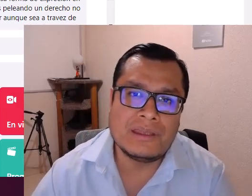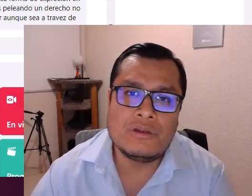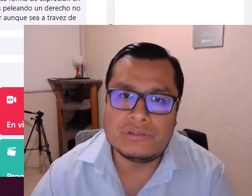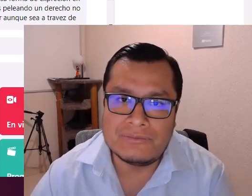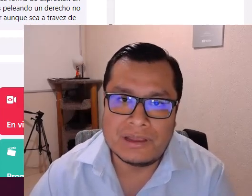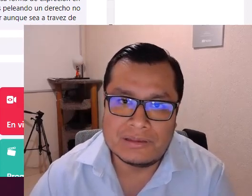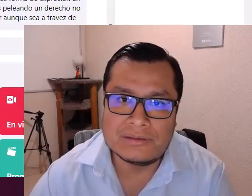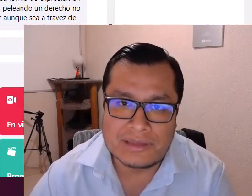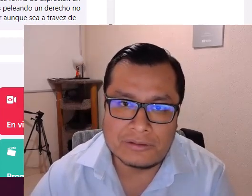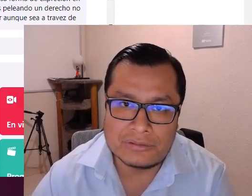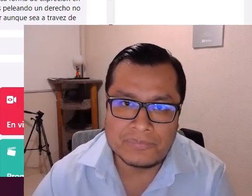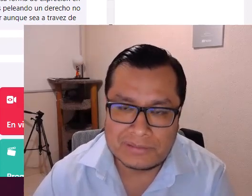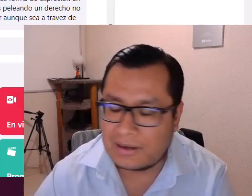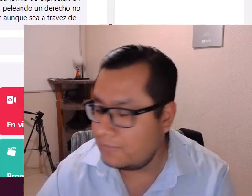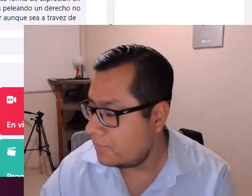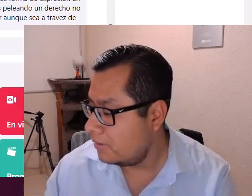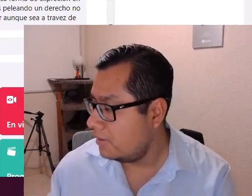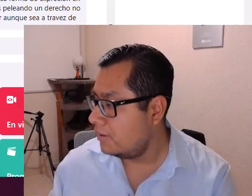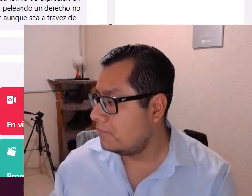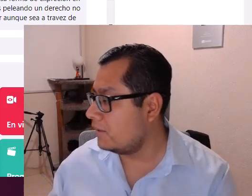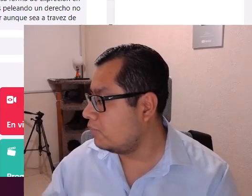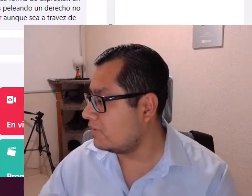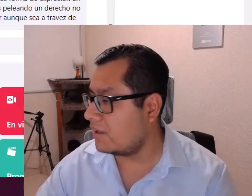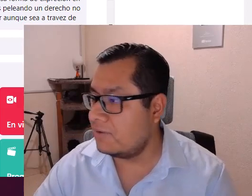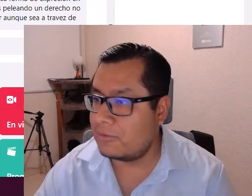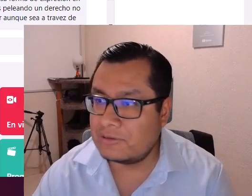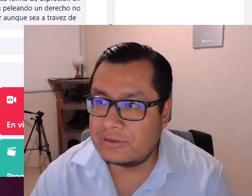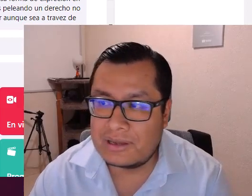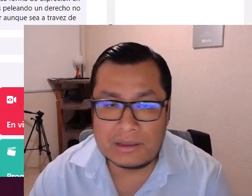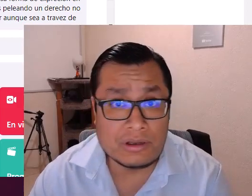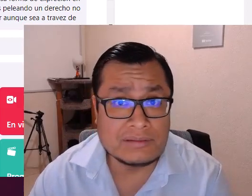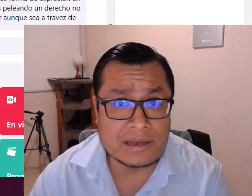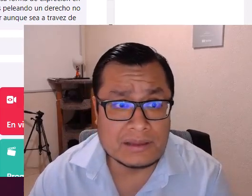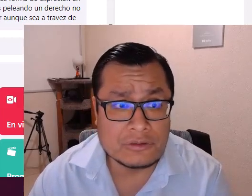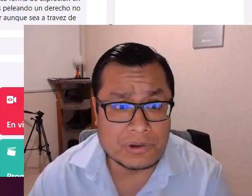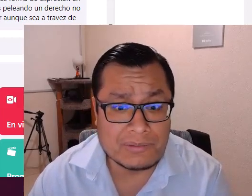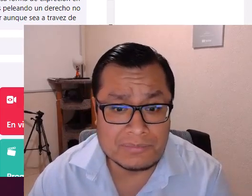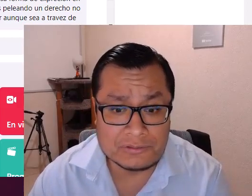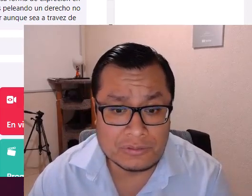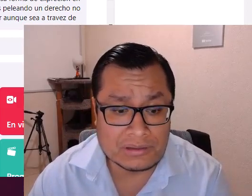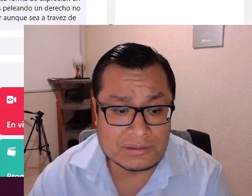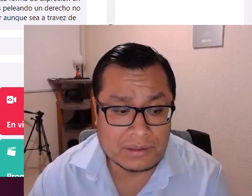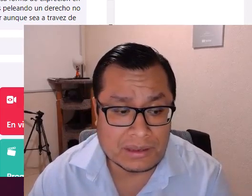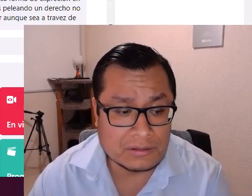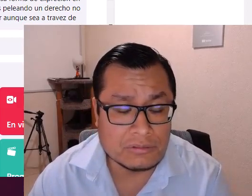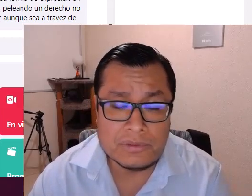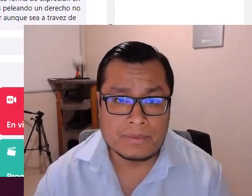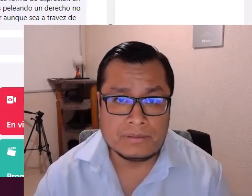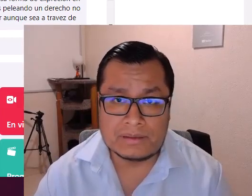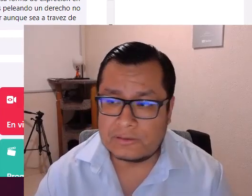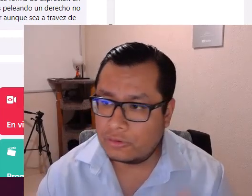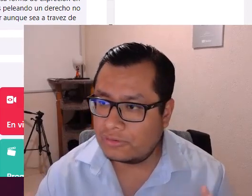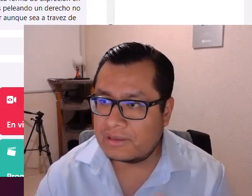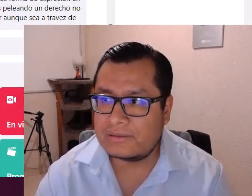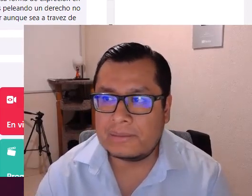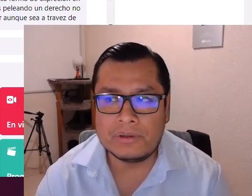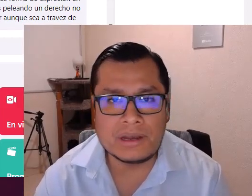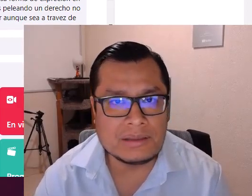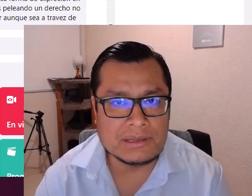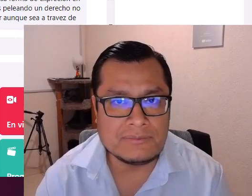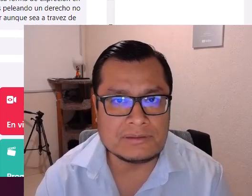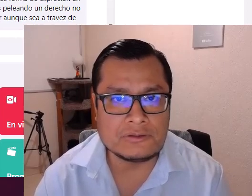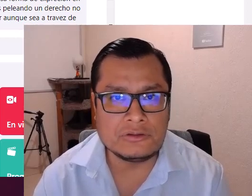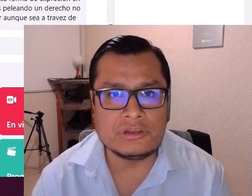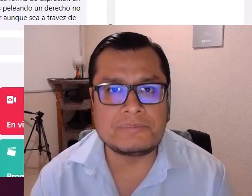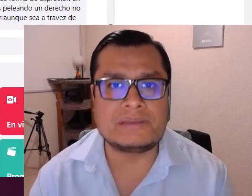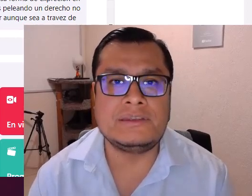siguen viviendo en los diferentes estados sale bien pues aquí la información del día de hoy Les agradezco por haber visto este videito desde soy docente se